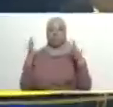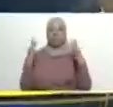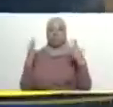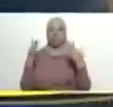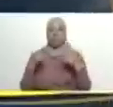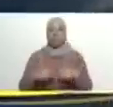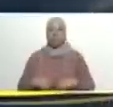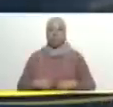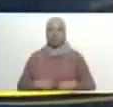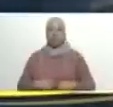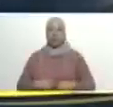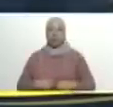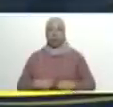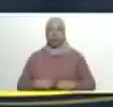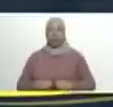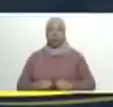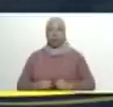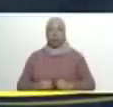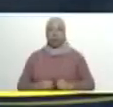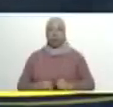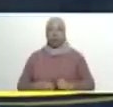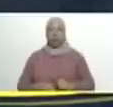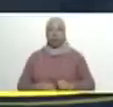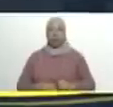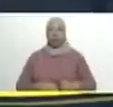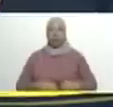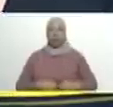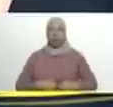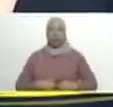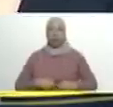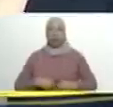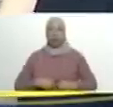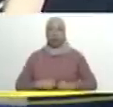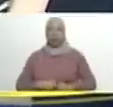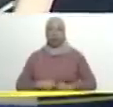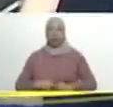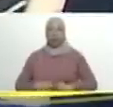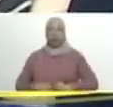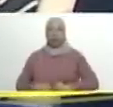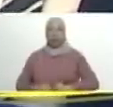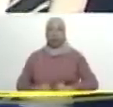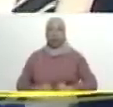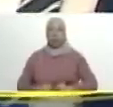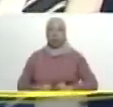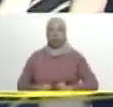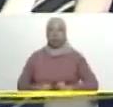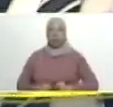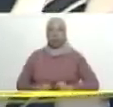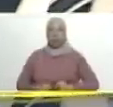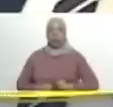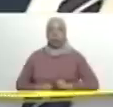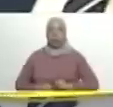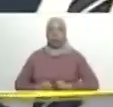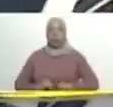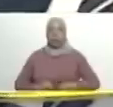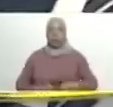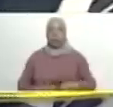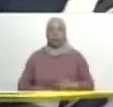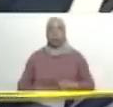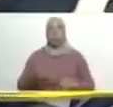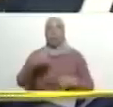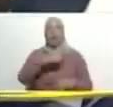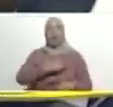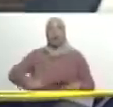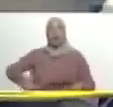Palabras del ciudadano Nicolás Maduro Moros, presidente constitucional de la República Bolivariana